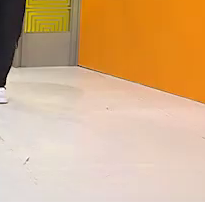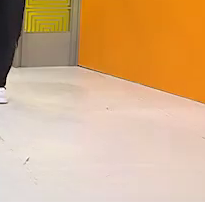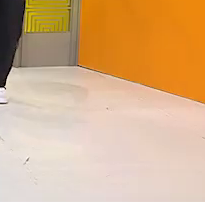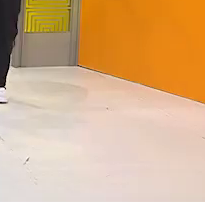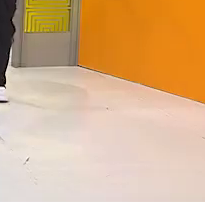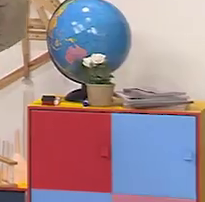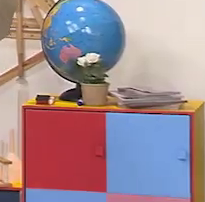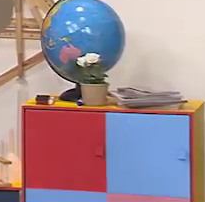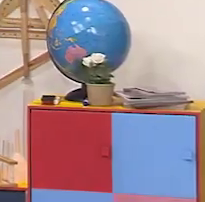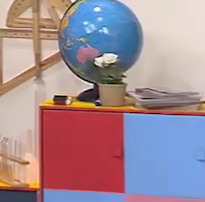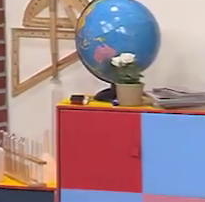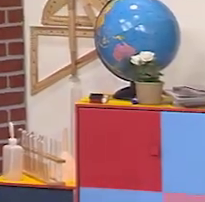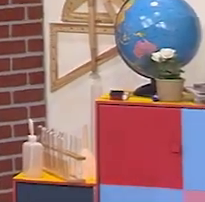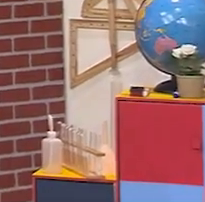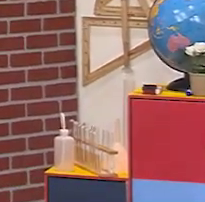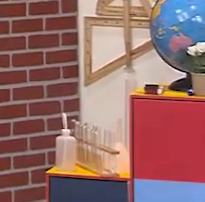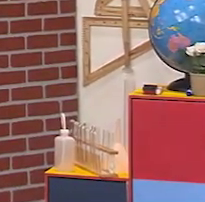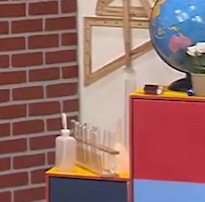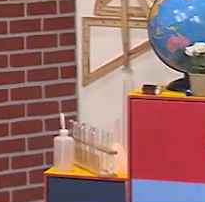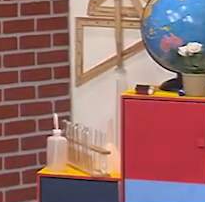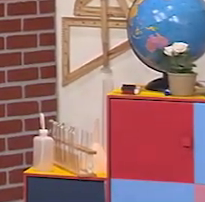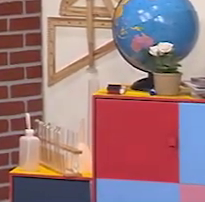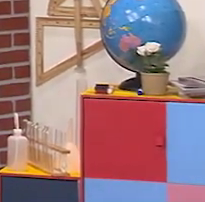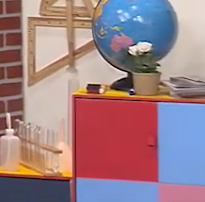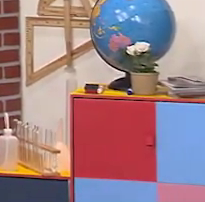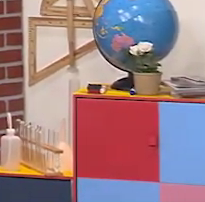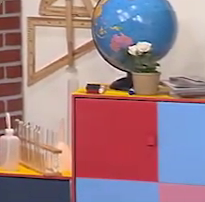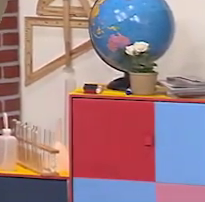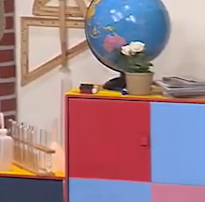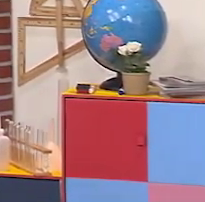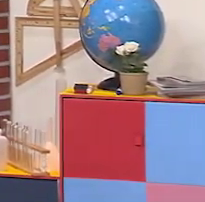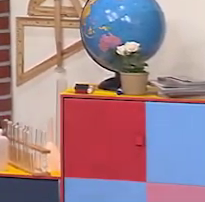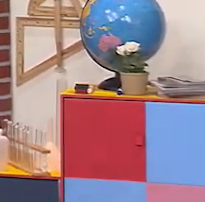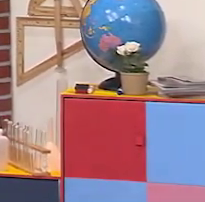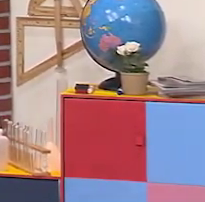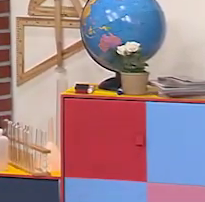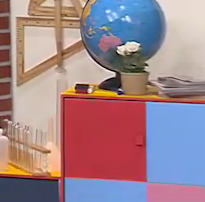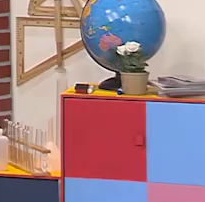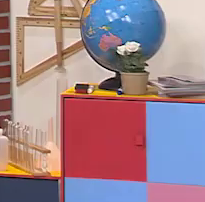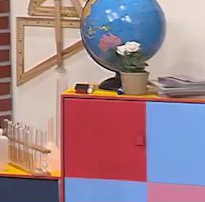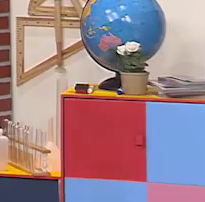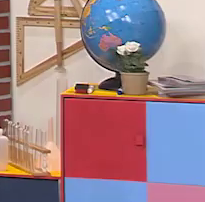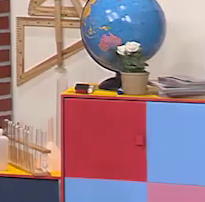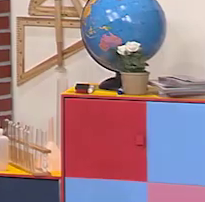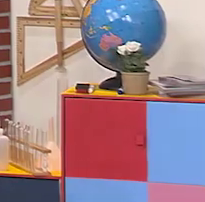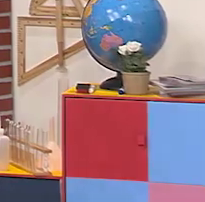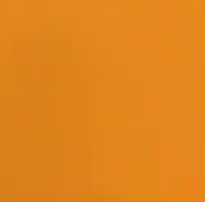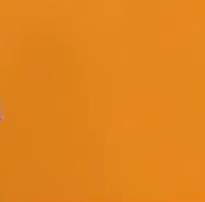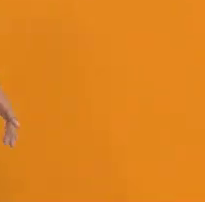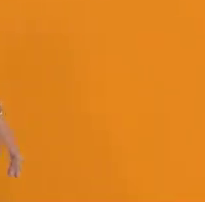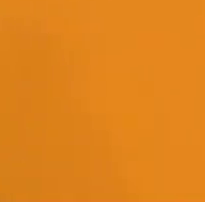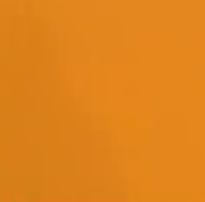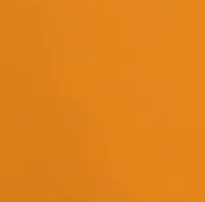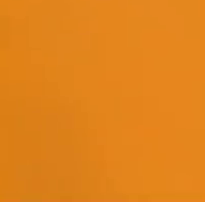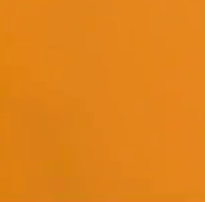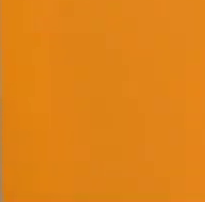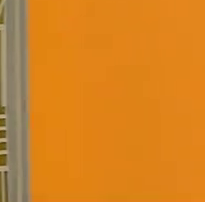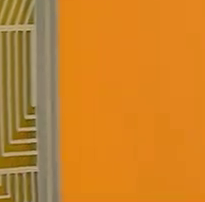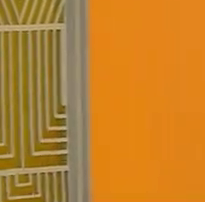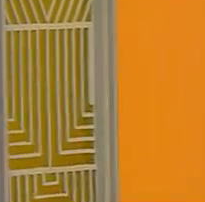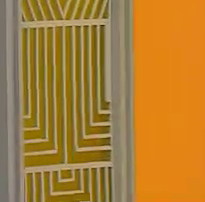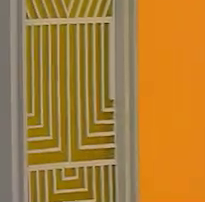10, 9, ahí en casita. 8, venga. 7, 6, 5,